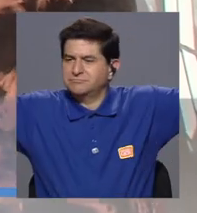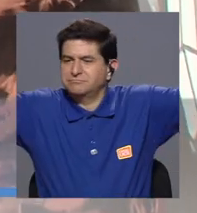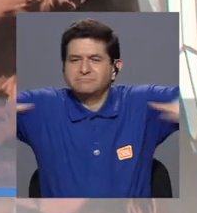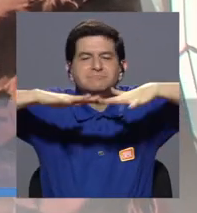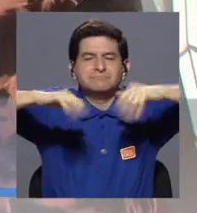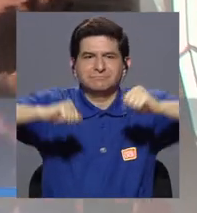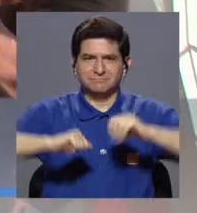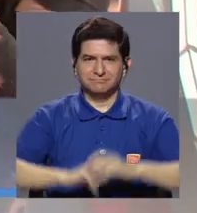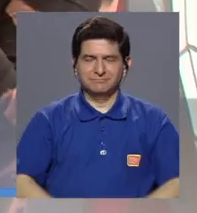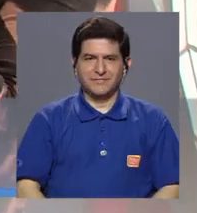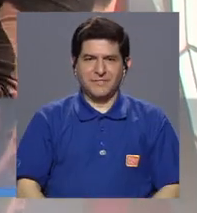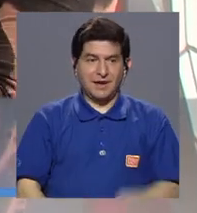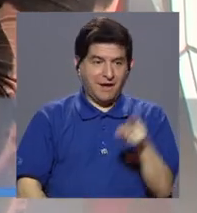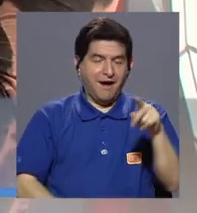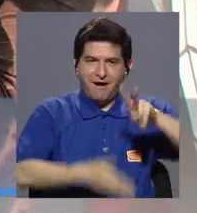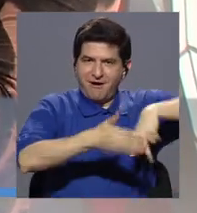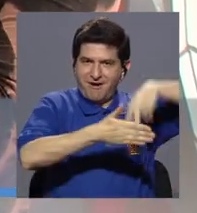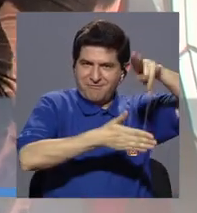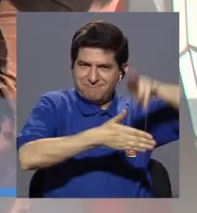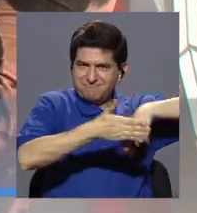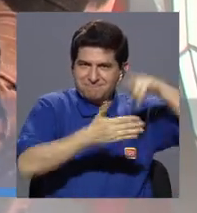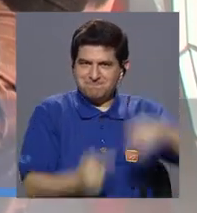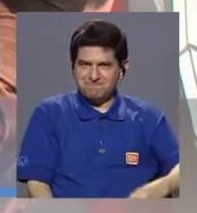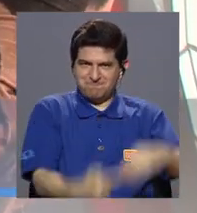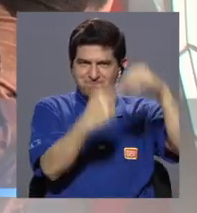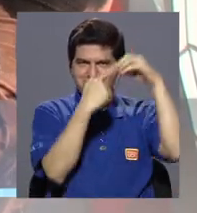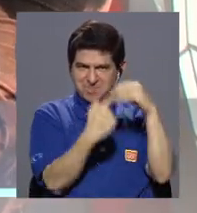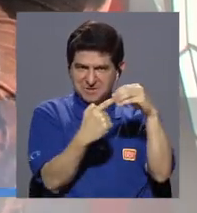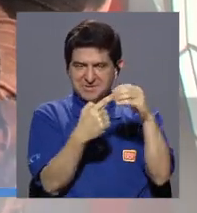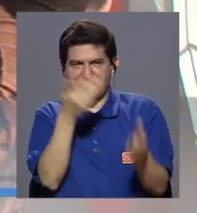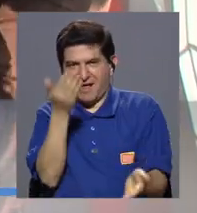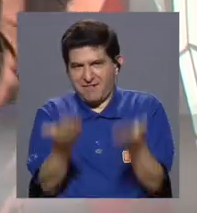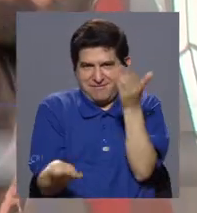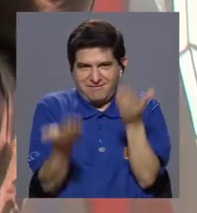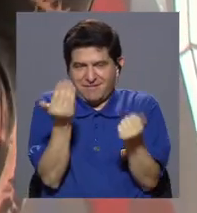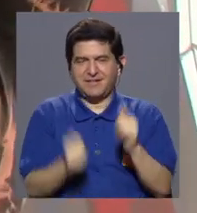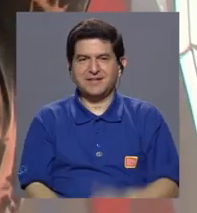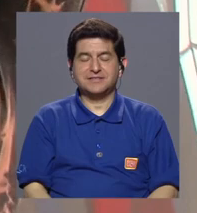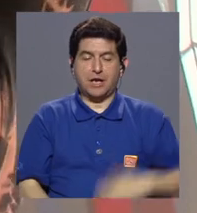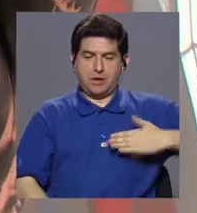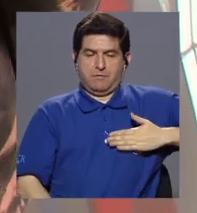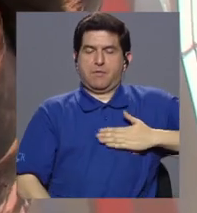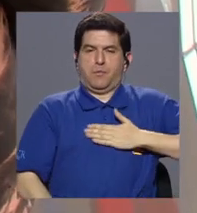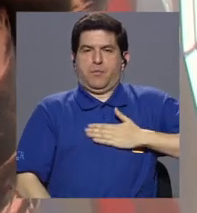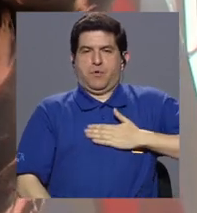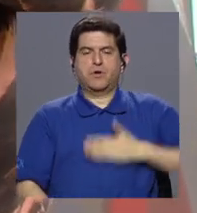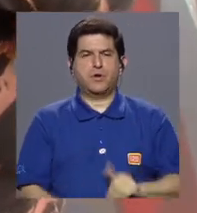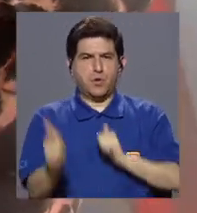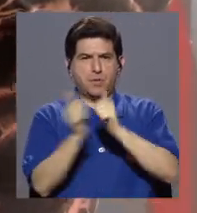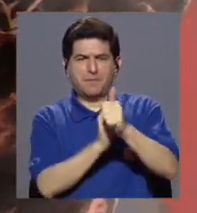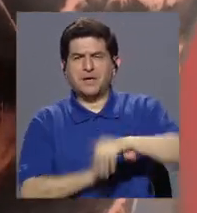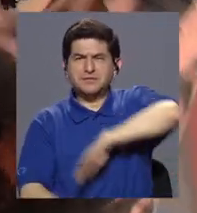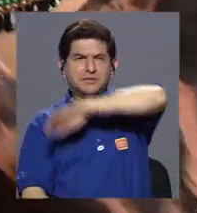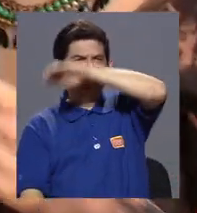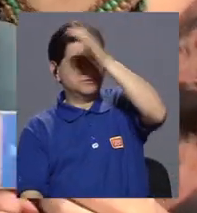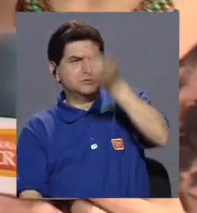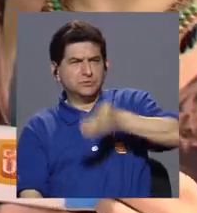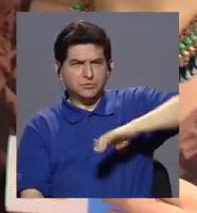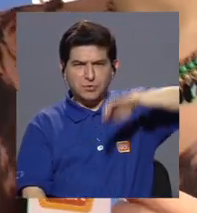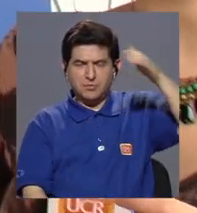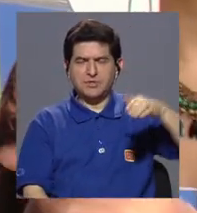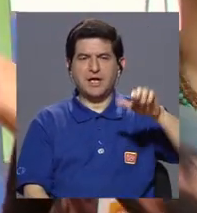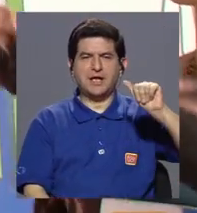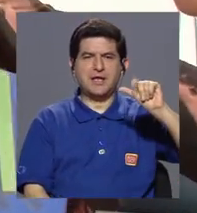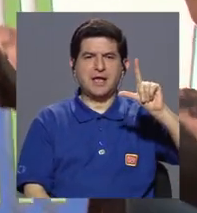entonces en esta pintura principalmente era como en nápoles napoleón cruzando los alpes verdad y el